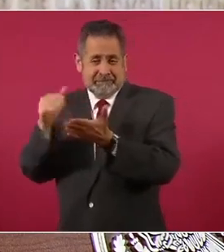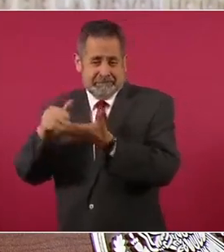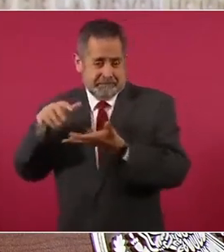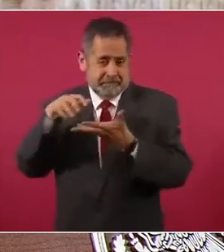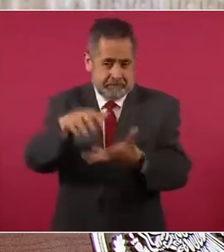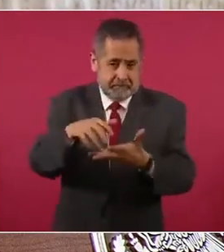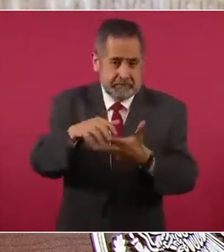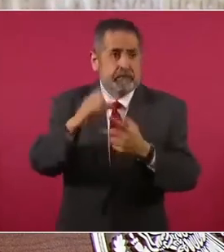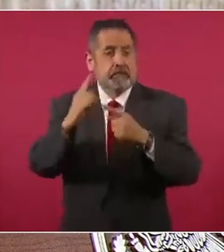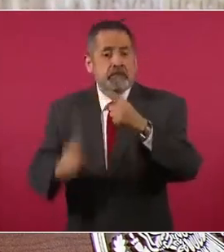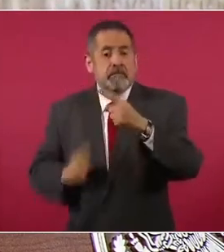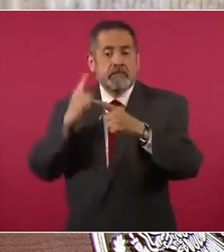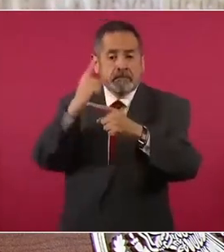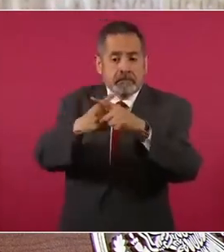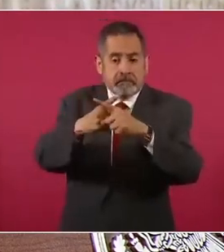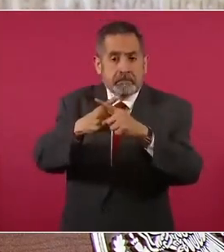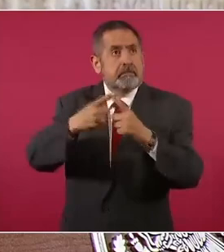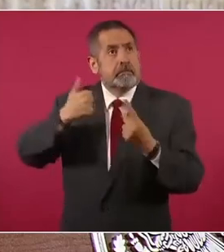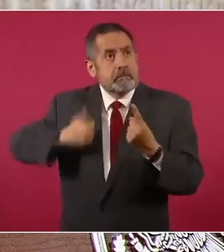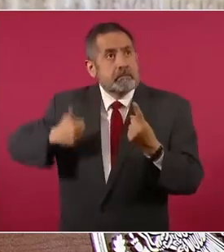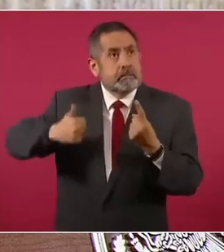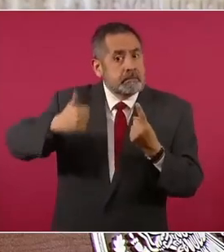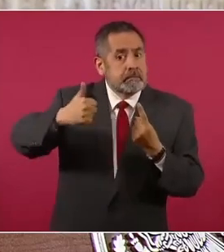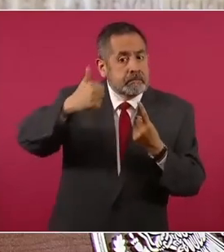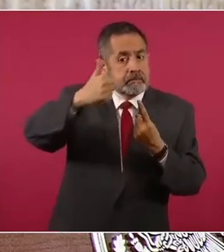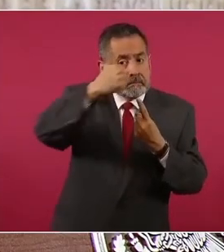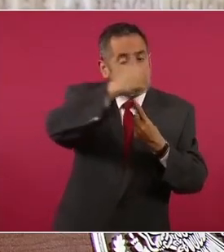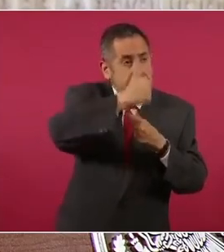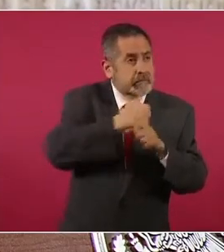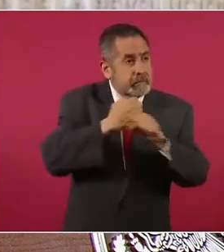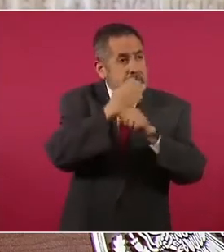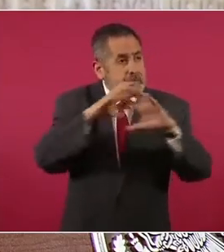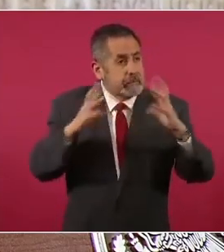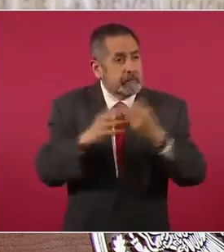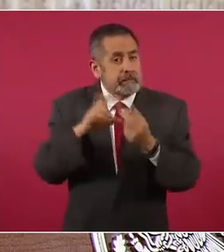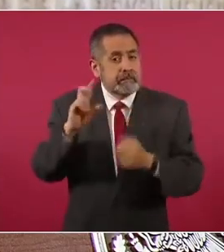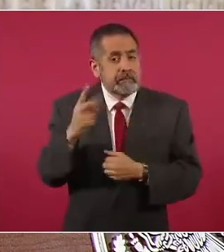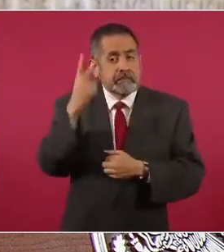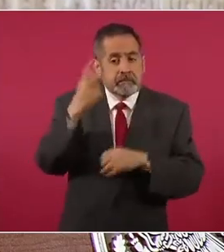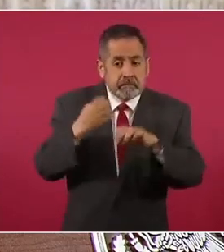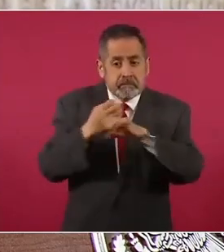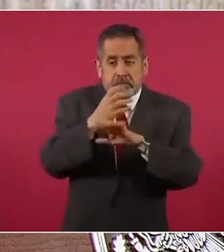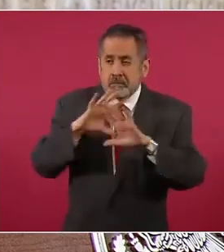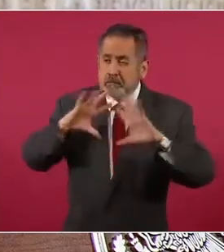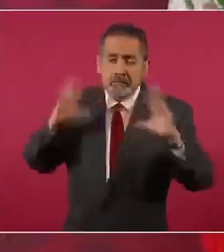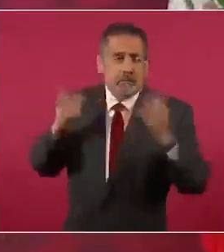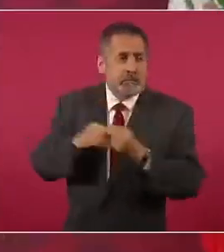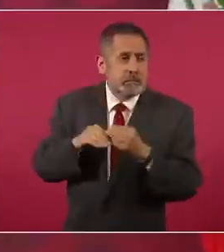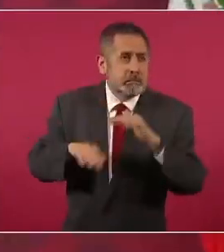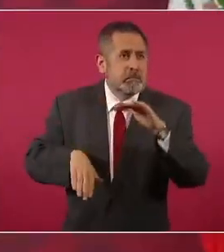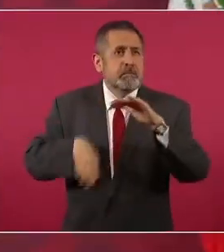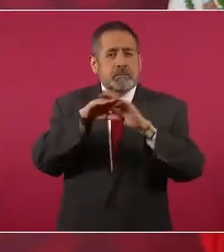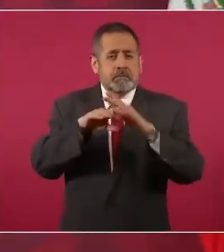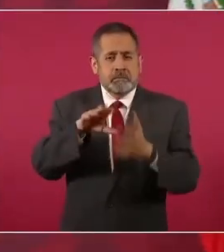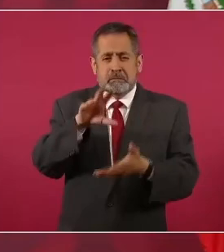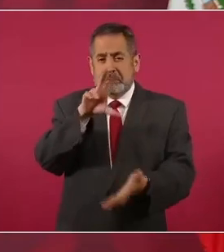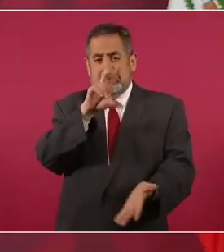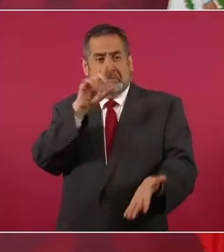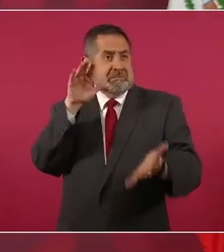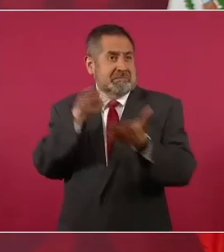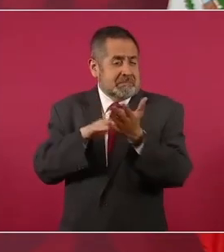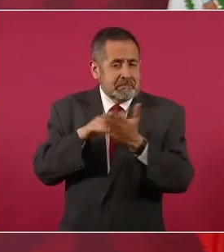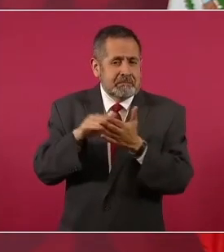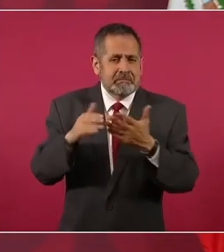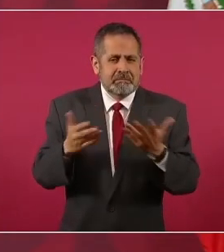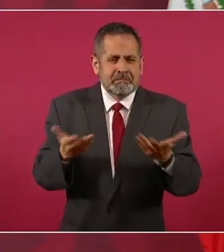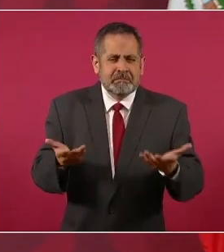pero si se le suma lo que se gasta en los 32 estados, puede llegar a 30,000.